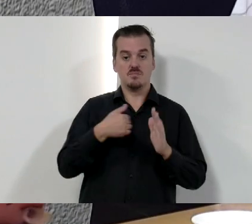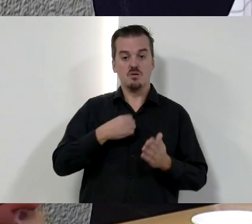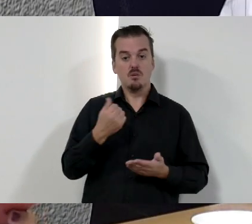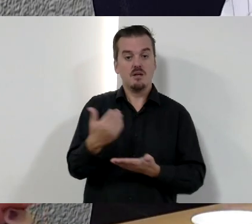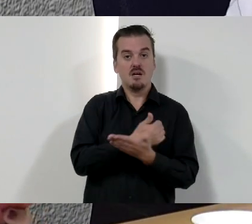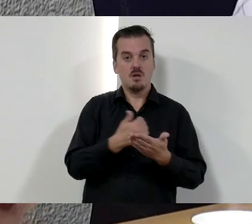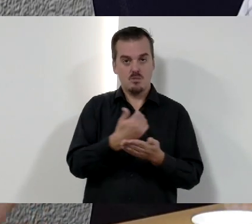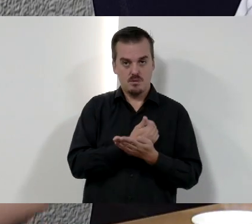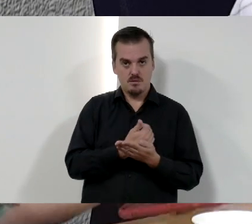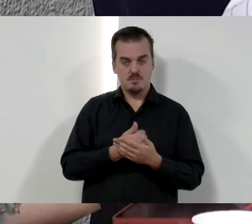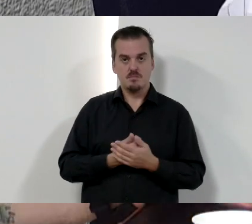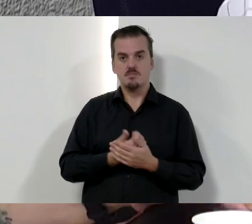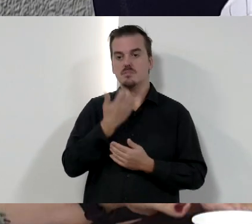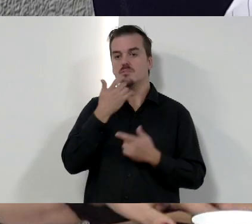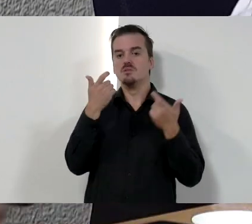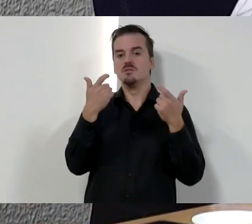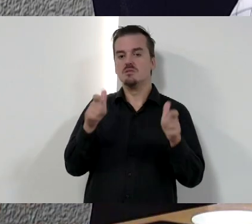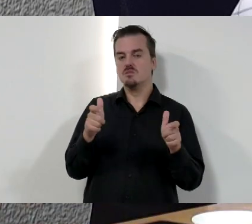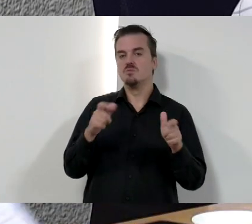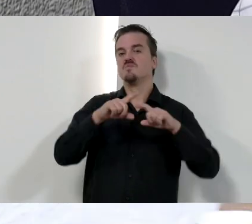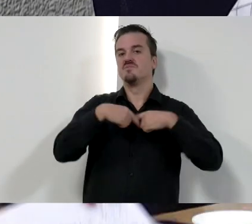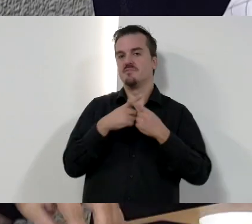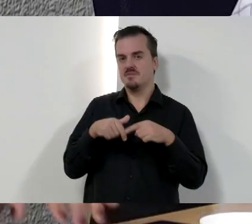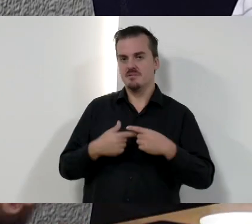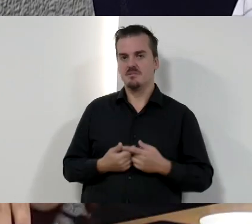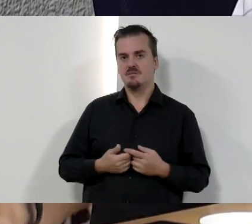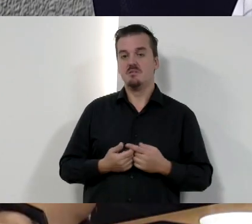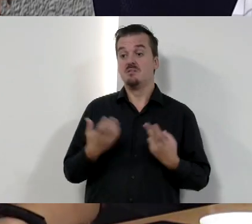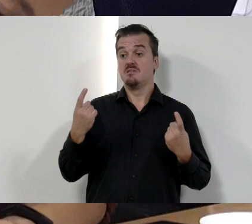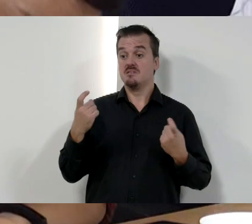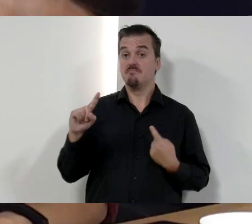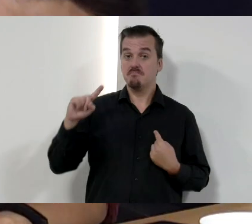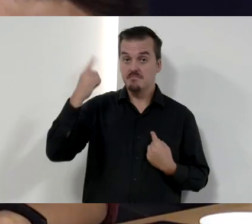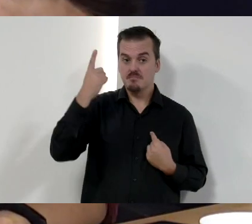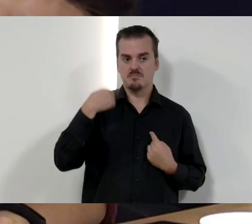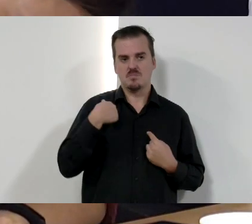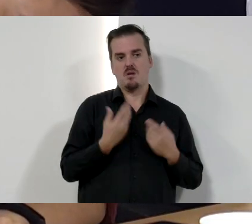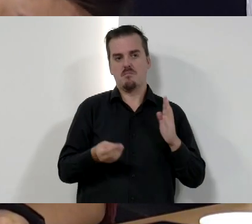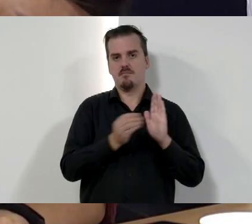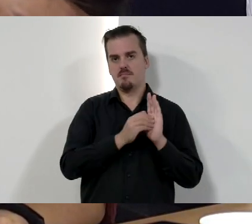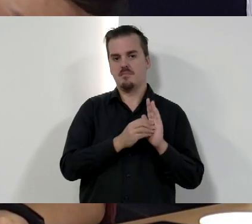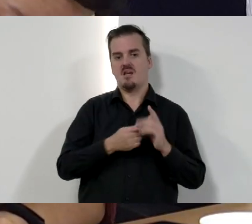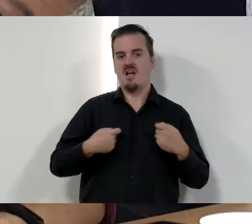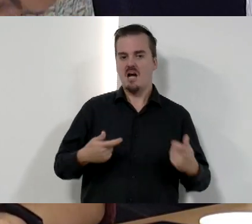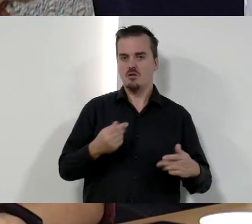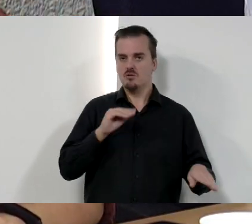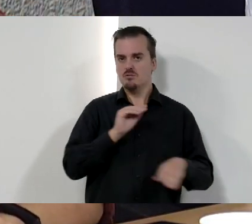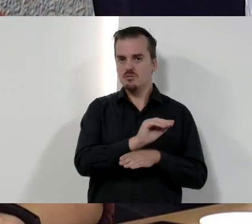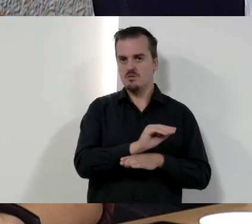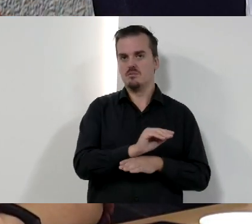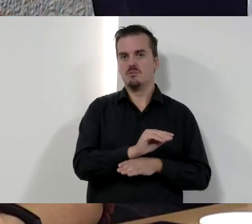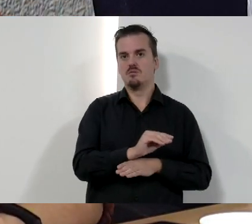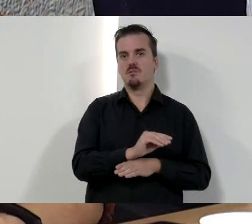Recaudamos y para aquellos sectores, para aquellas familias que más lo necesitan, aplicamos partidas de gasto, de